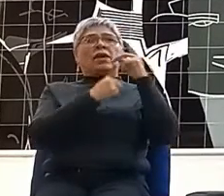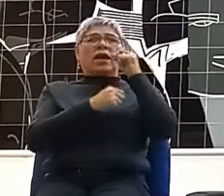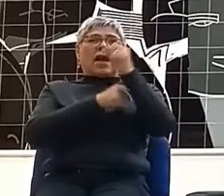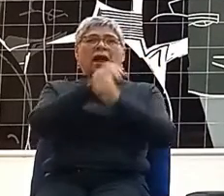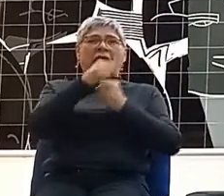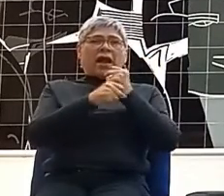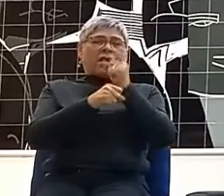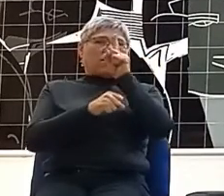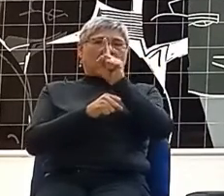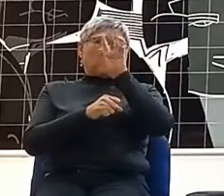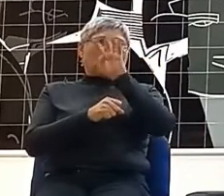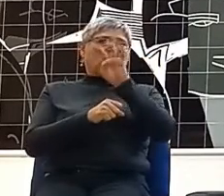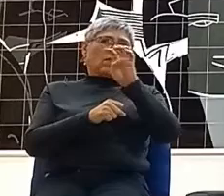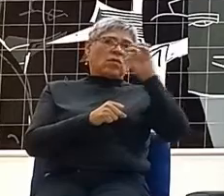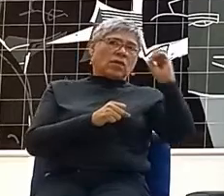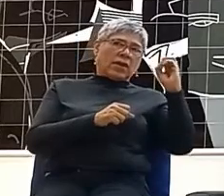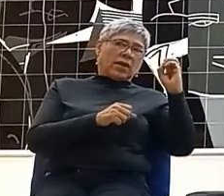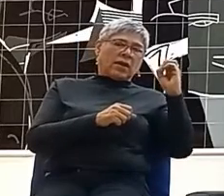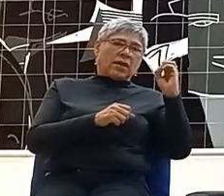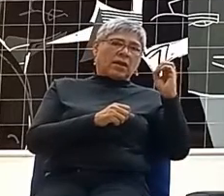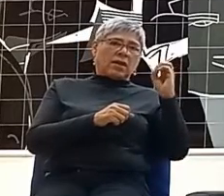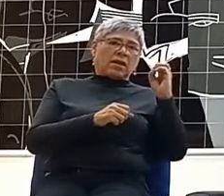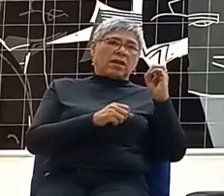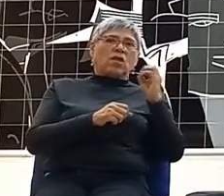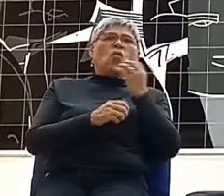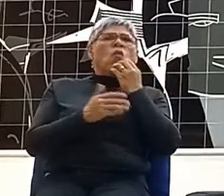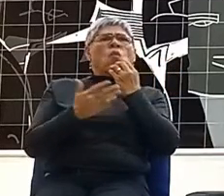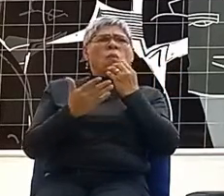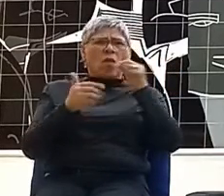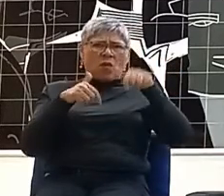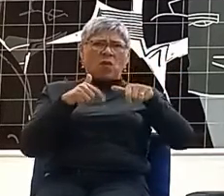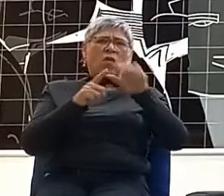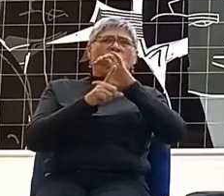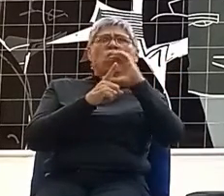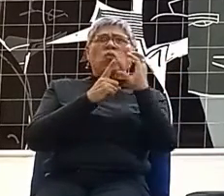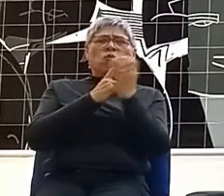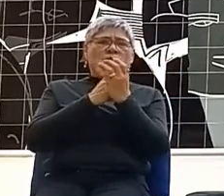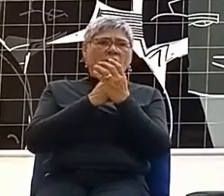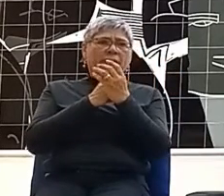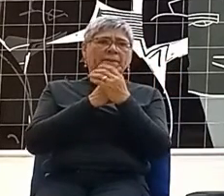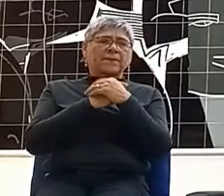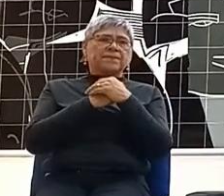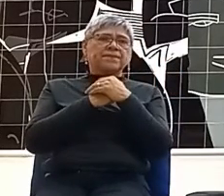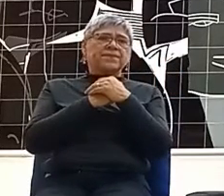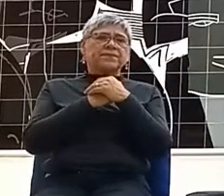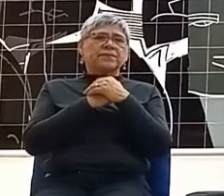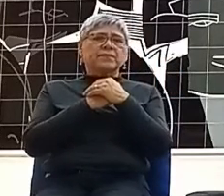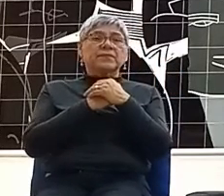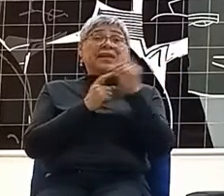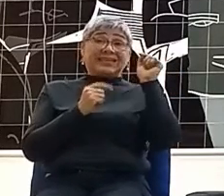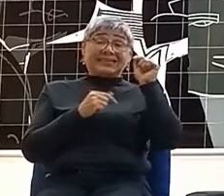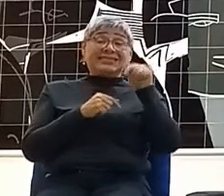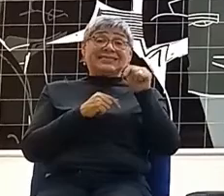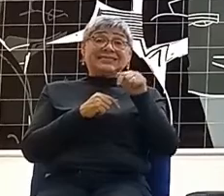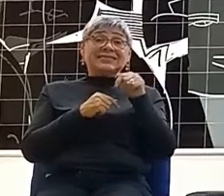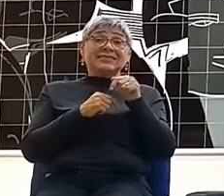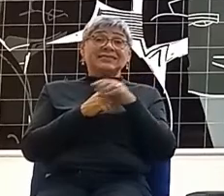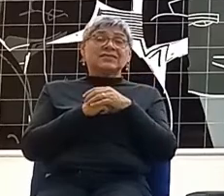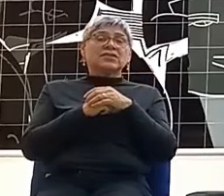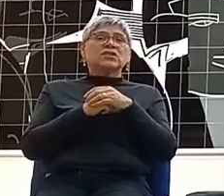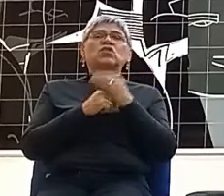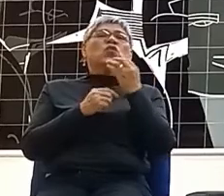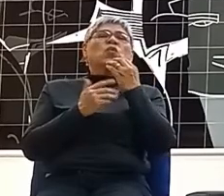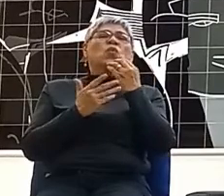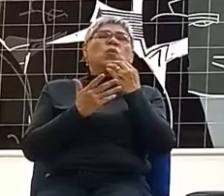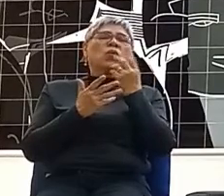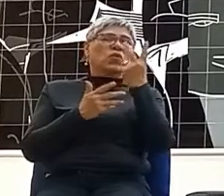como mis inicios en el mundo del periodismo cultural, y allí una figura